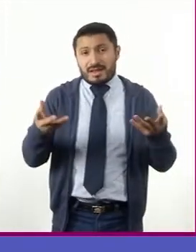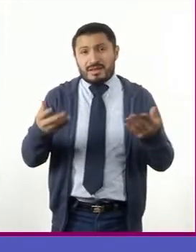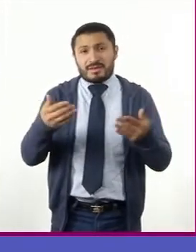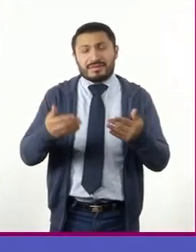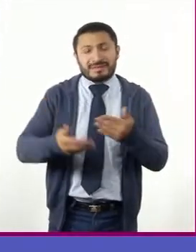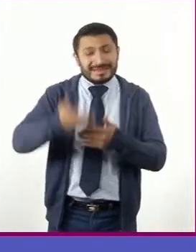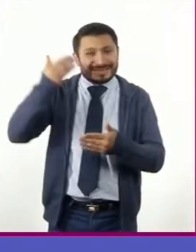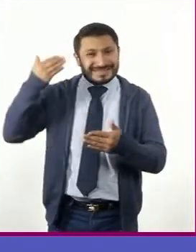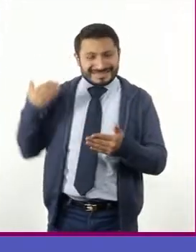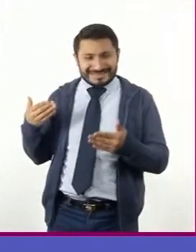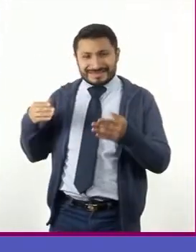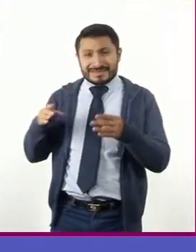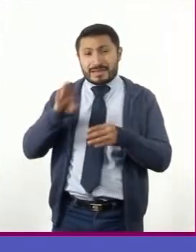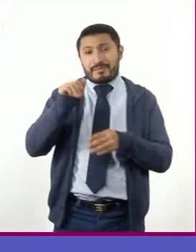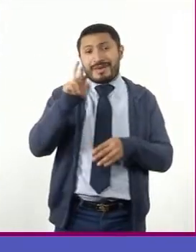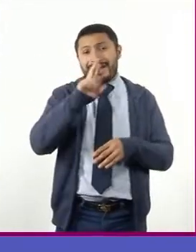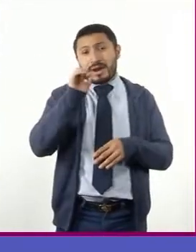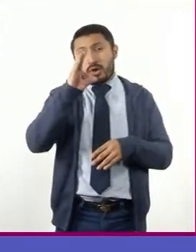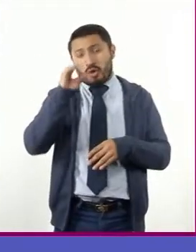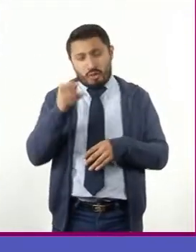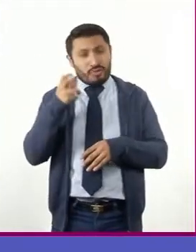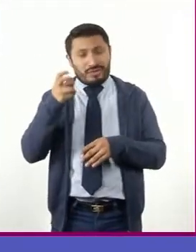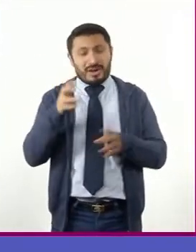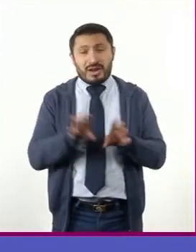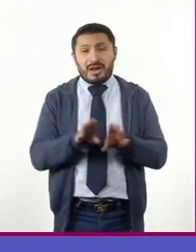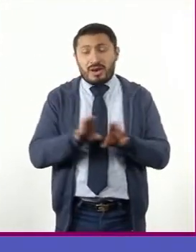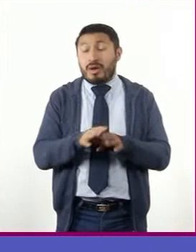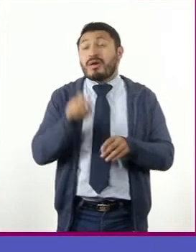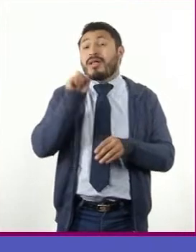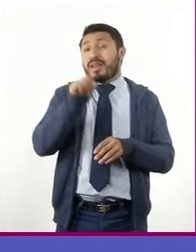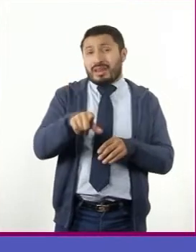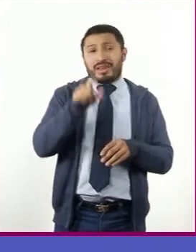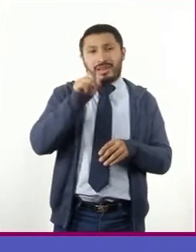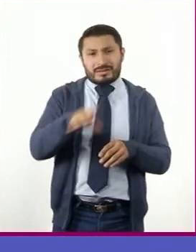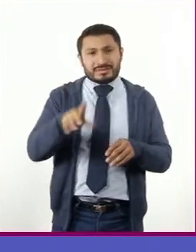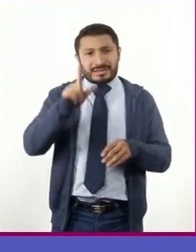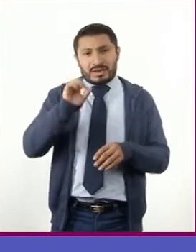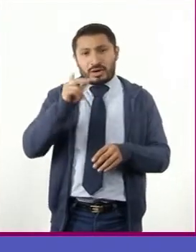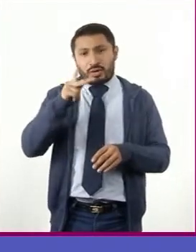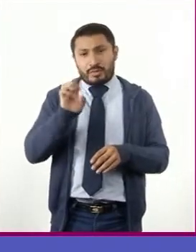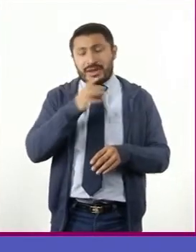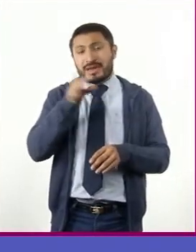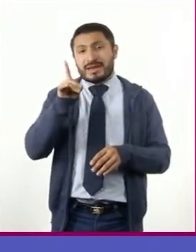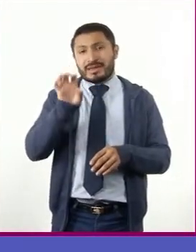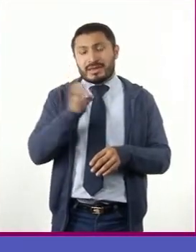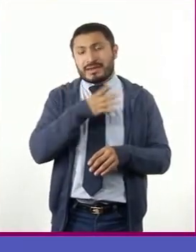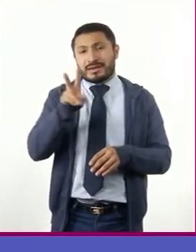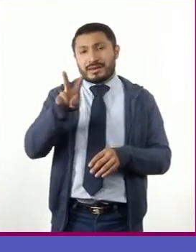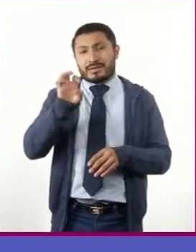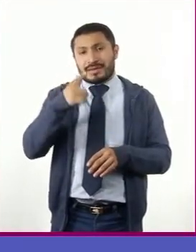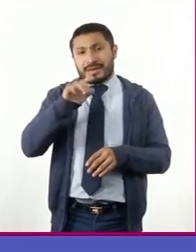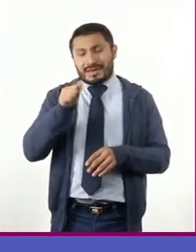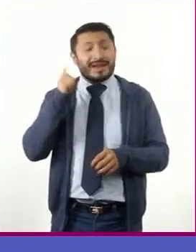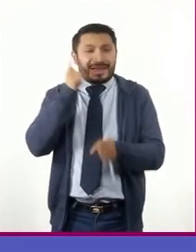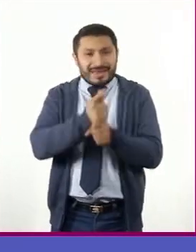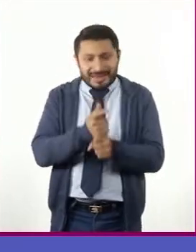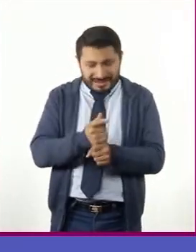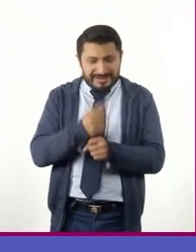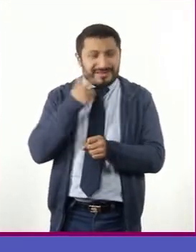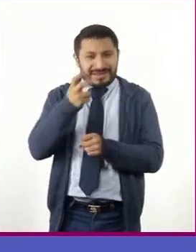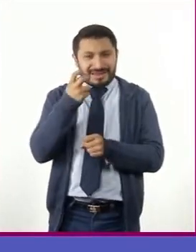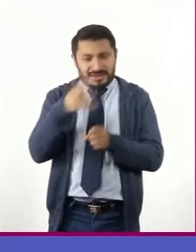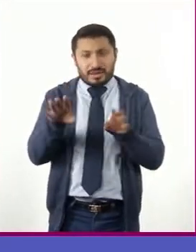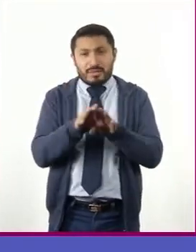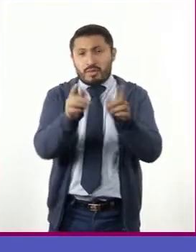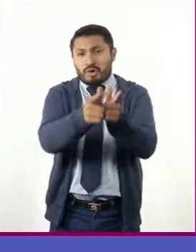previo al barroco, el que es del Renacimiento, e incluso ya el de Lope de Vega, podemos identificarlo y ver allí los